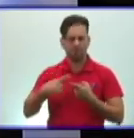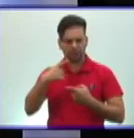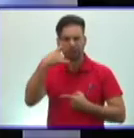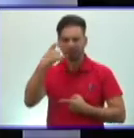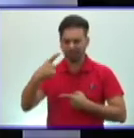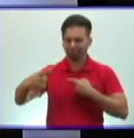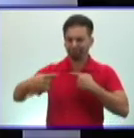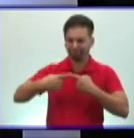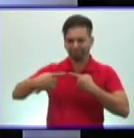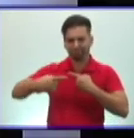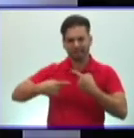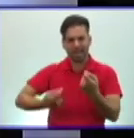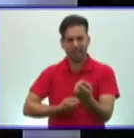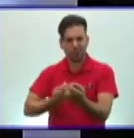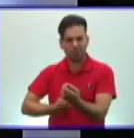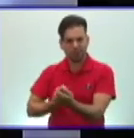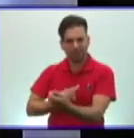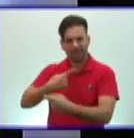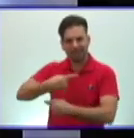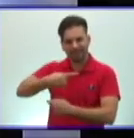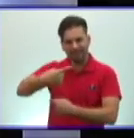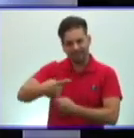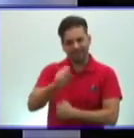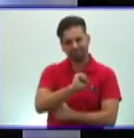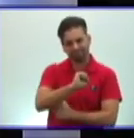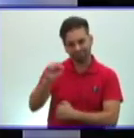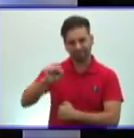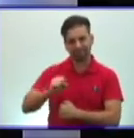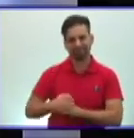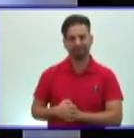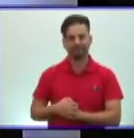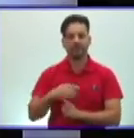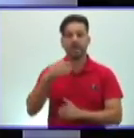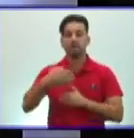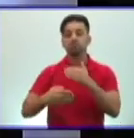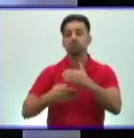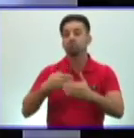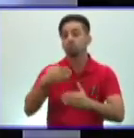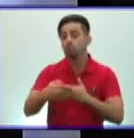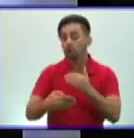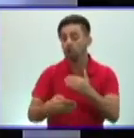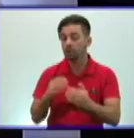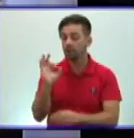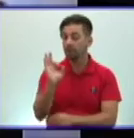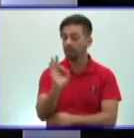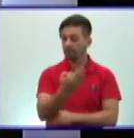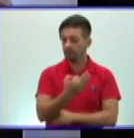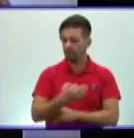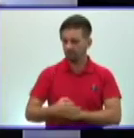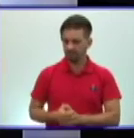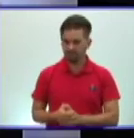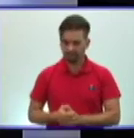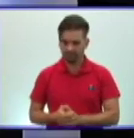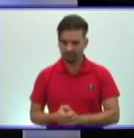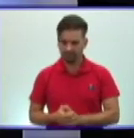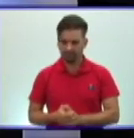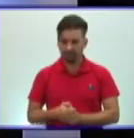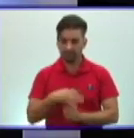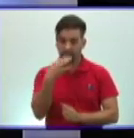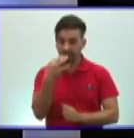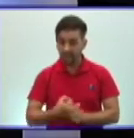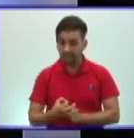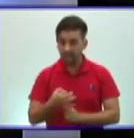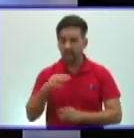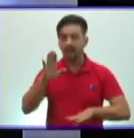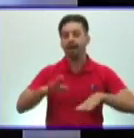hay un proceso de perfeccionamiento y de ajuste a la realidad. La realidad determina nuestra